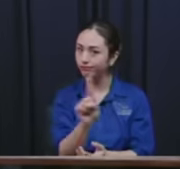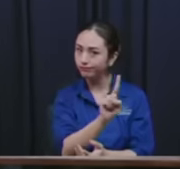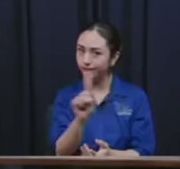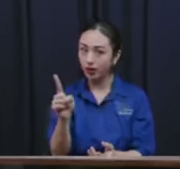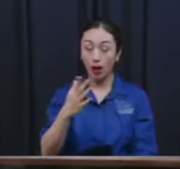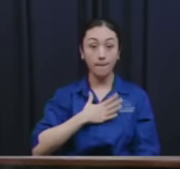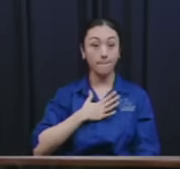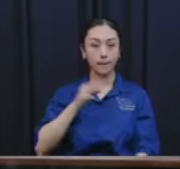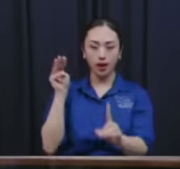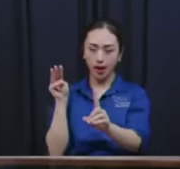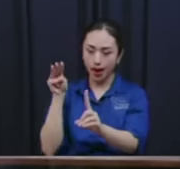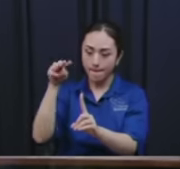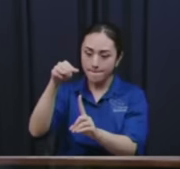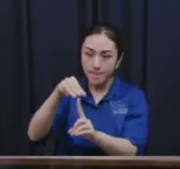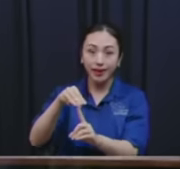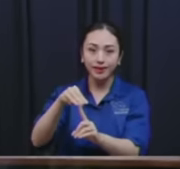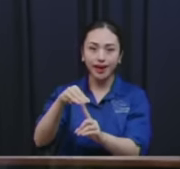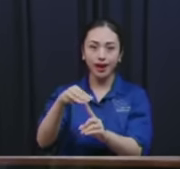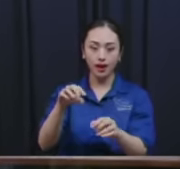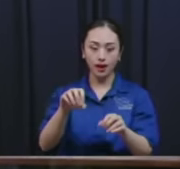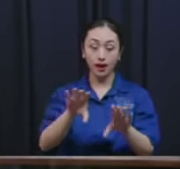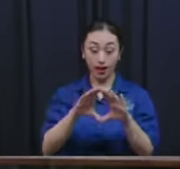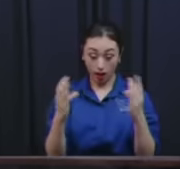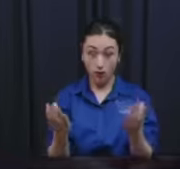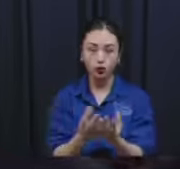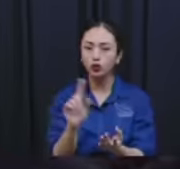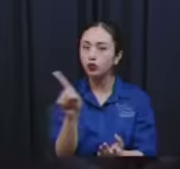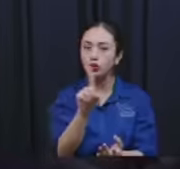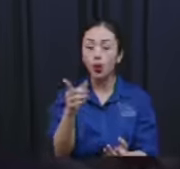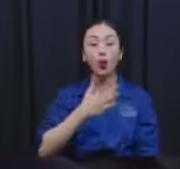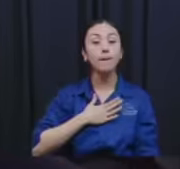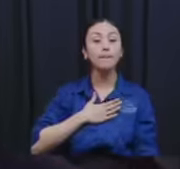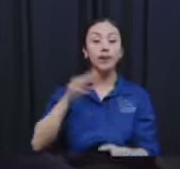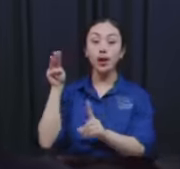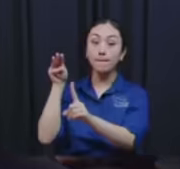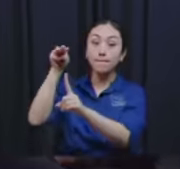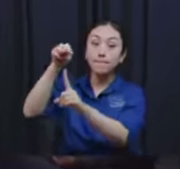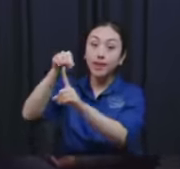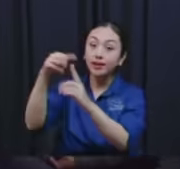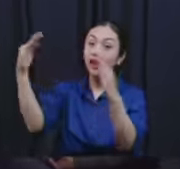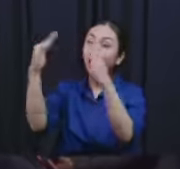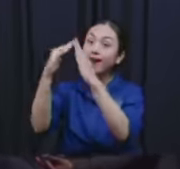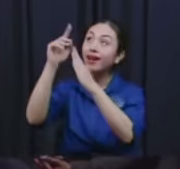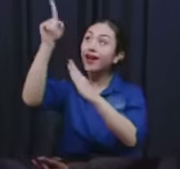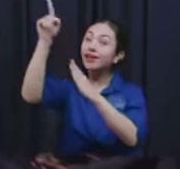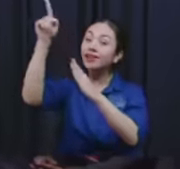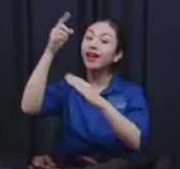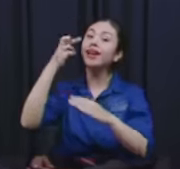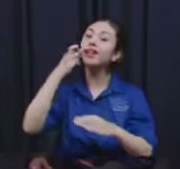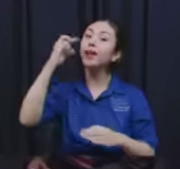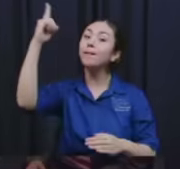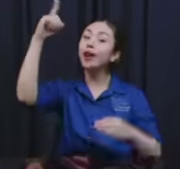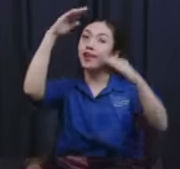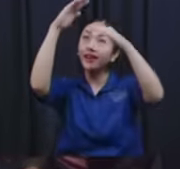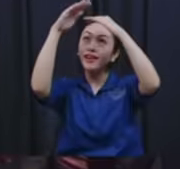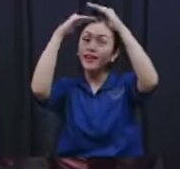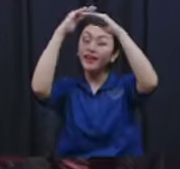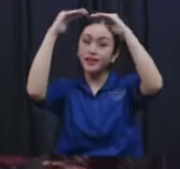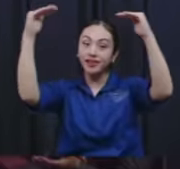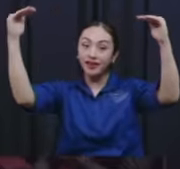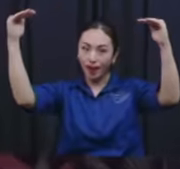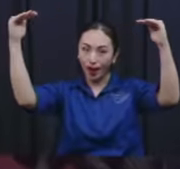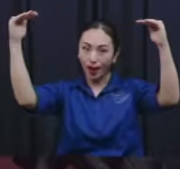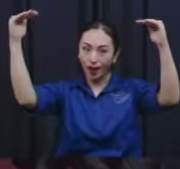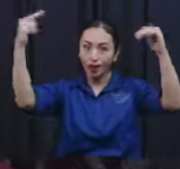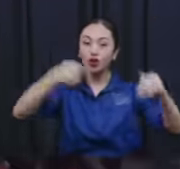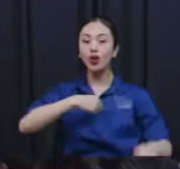destino no es la tierra Mi destino es la casa del padre donde hay muchas moradas y Jesucristo fue a preparar un lugar para mí